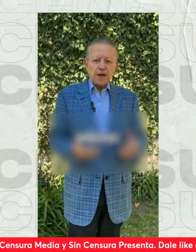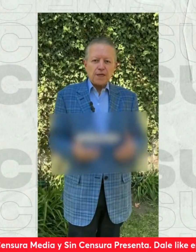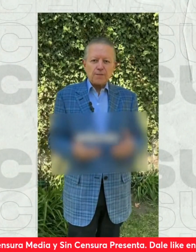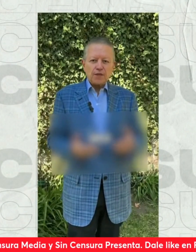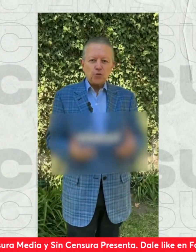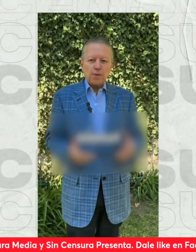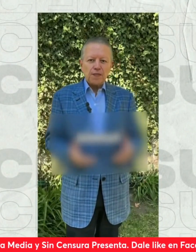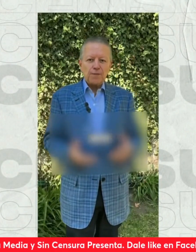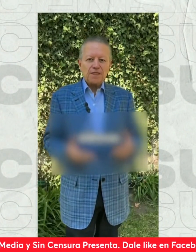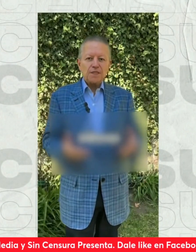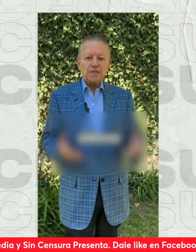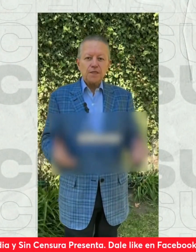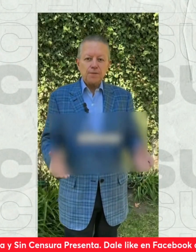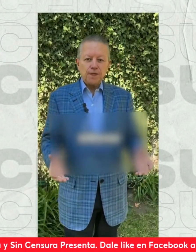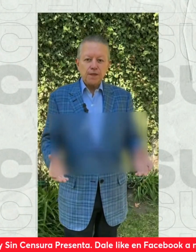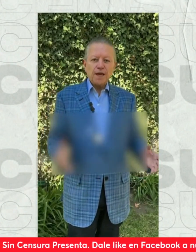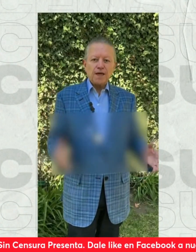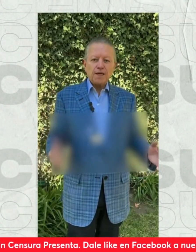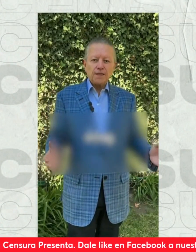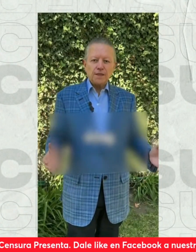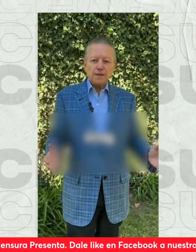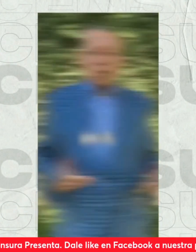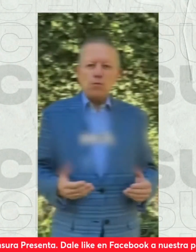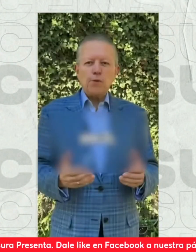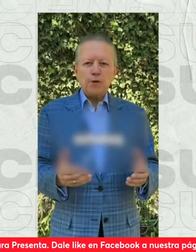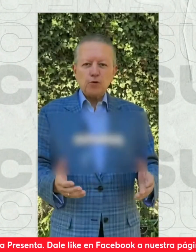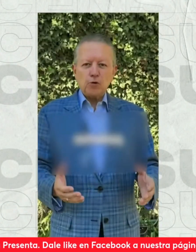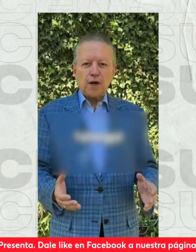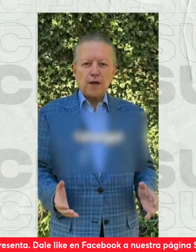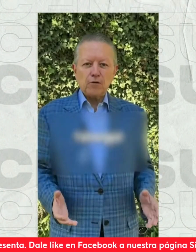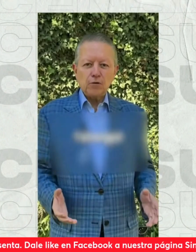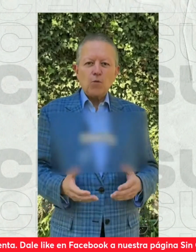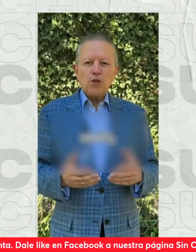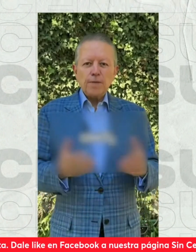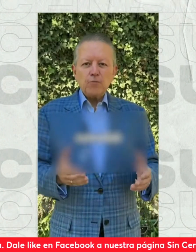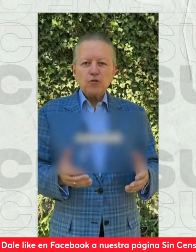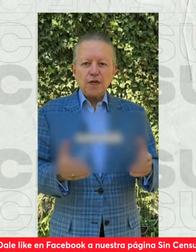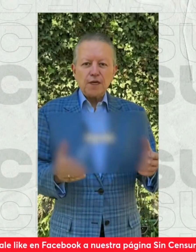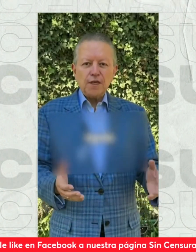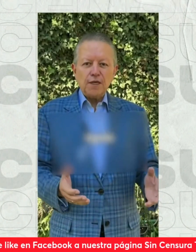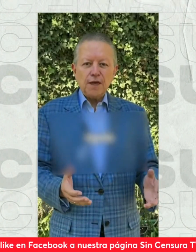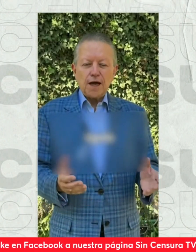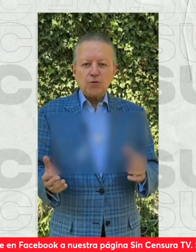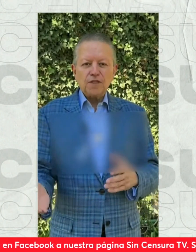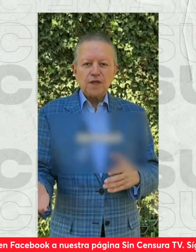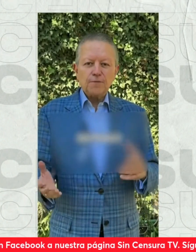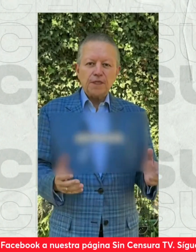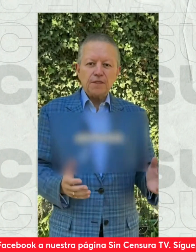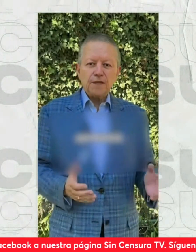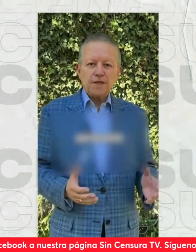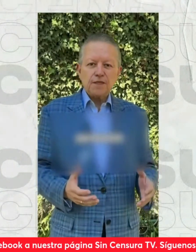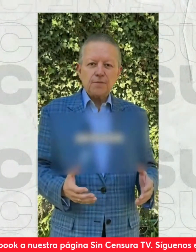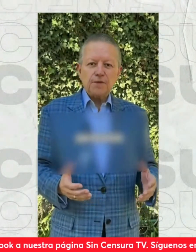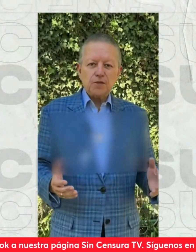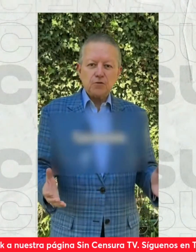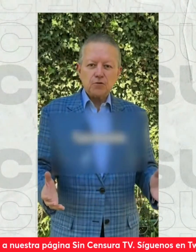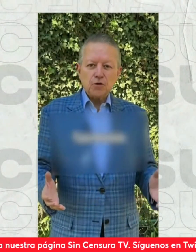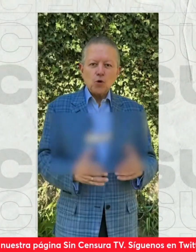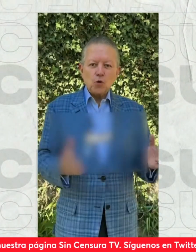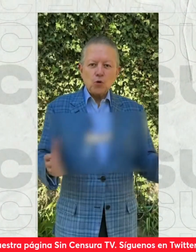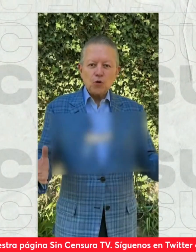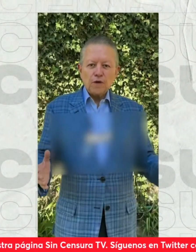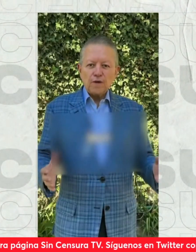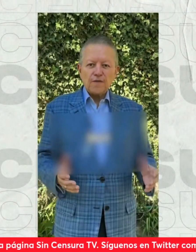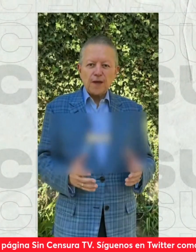más cercana, más humana, más sensible a la gente. ¿Cómo podemos lograrlo? ¿Cómo debemos elegir a nuestras ministras y